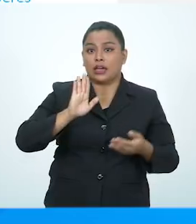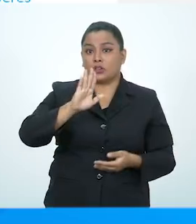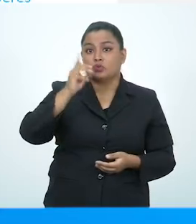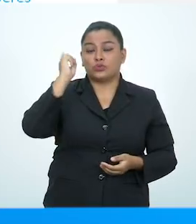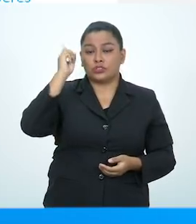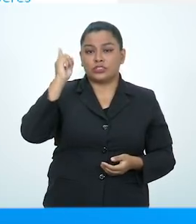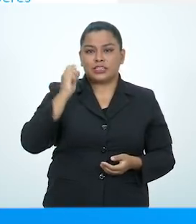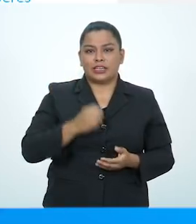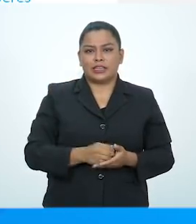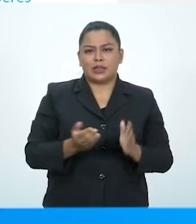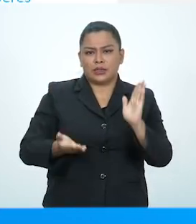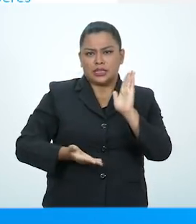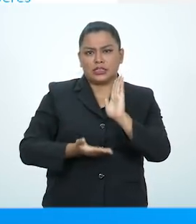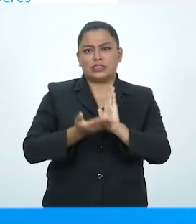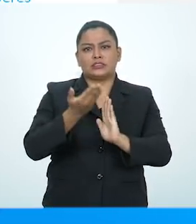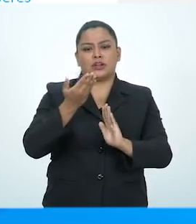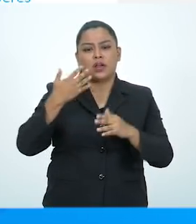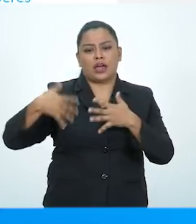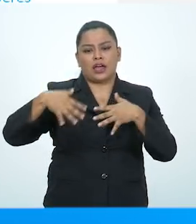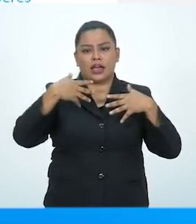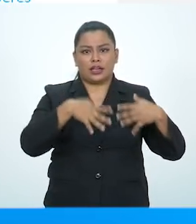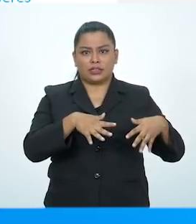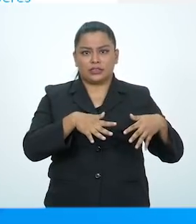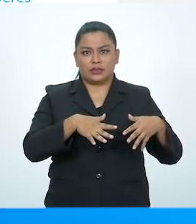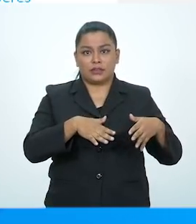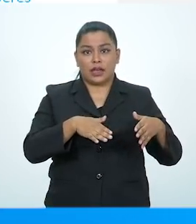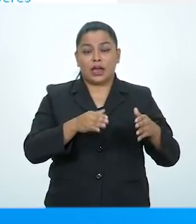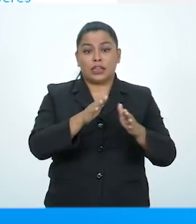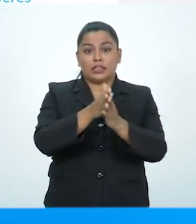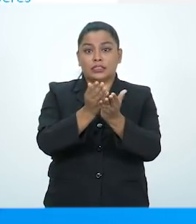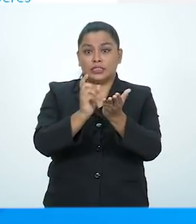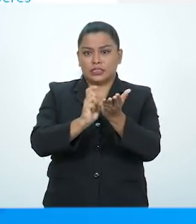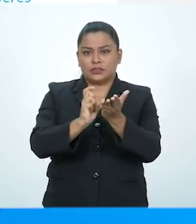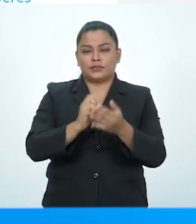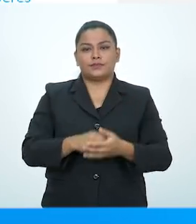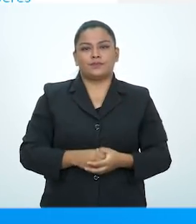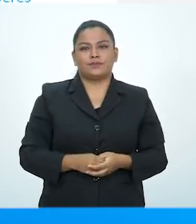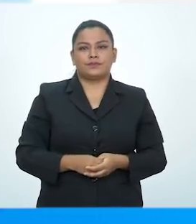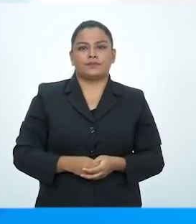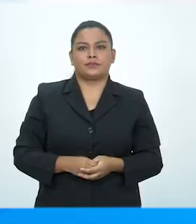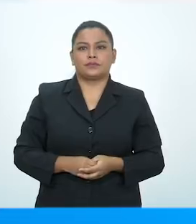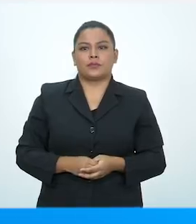el docente en el desarrollo de las actividades del libro de texto.